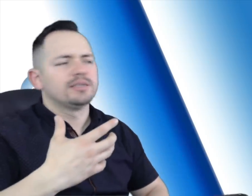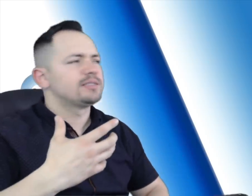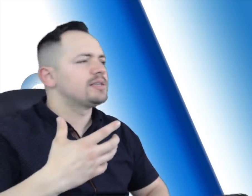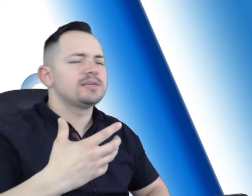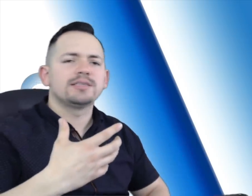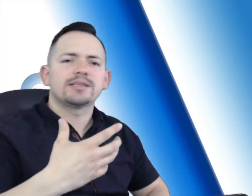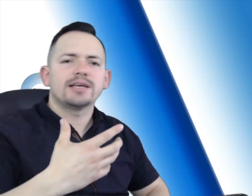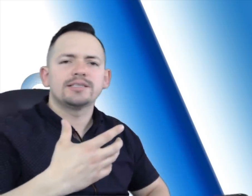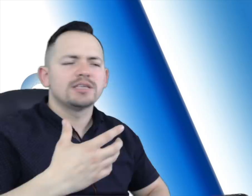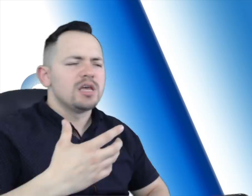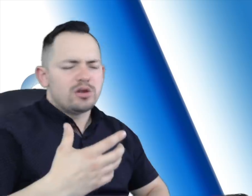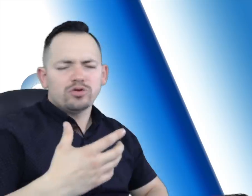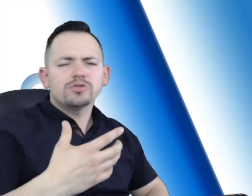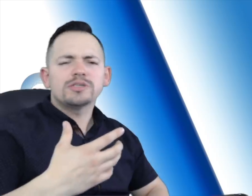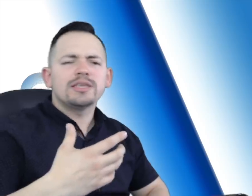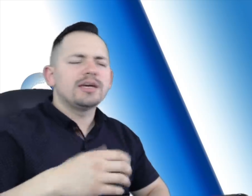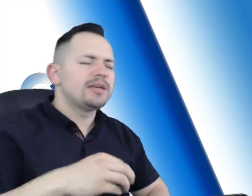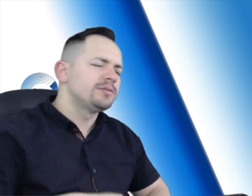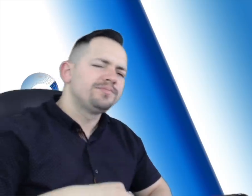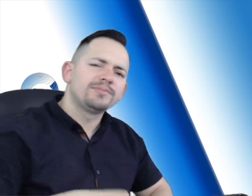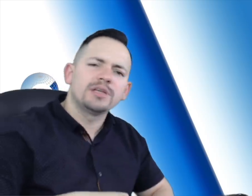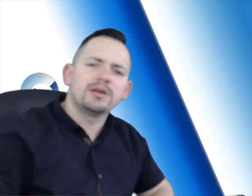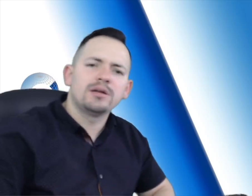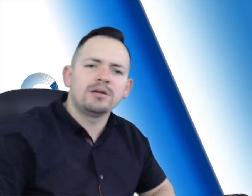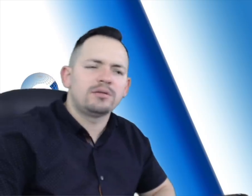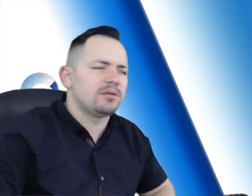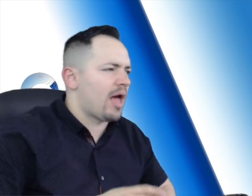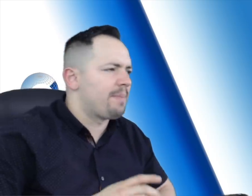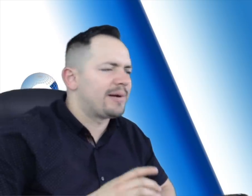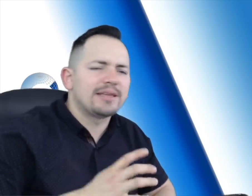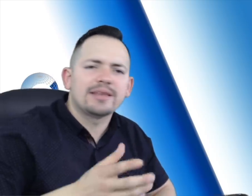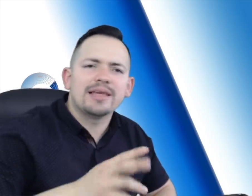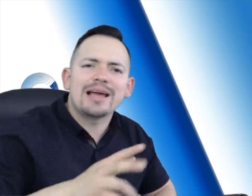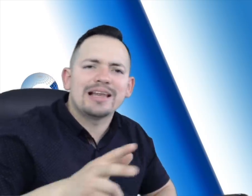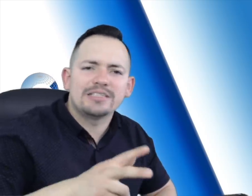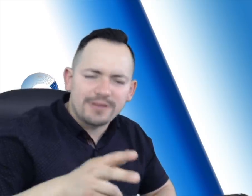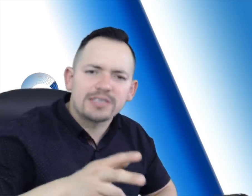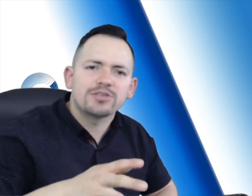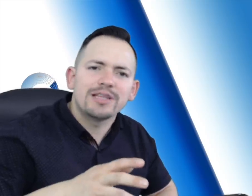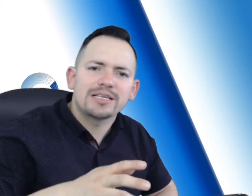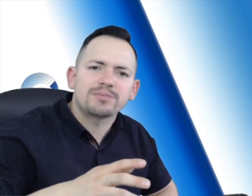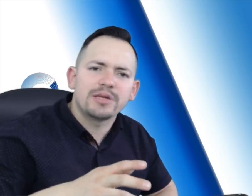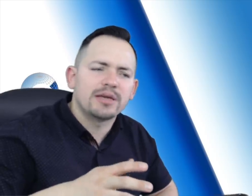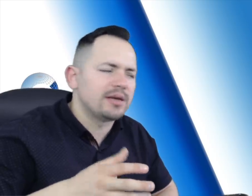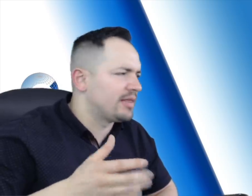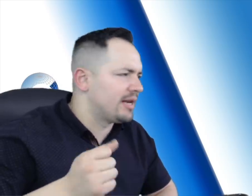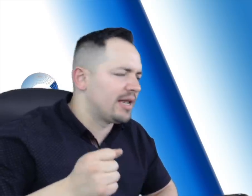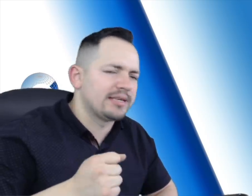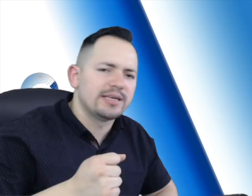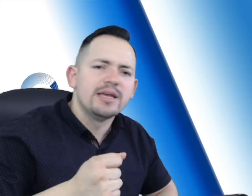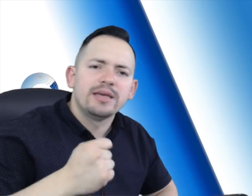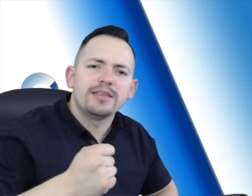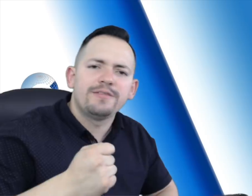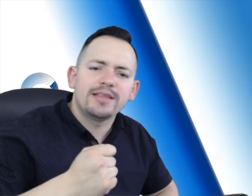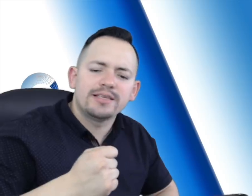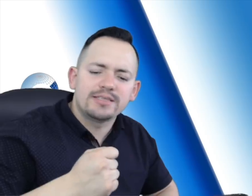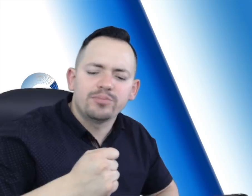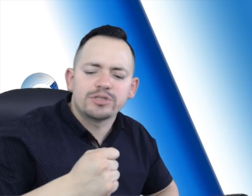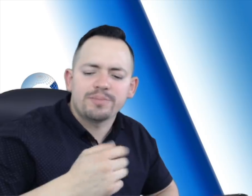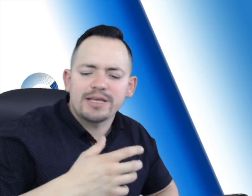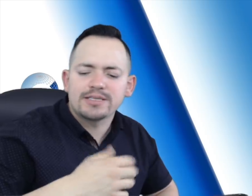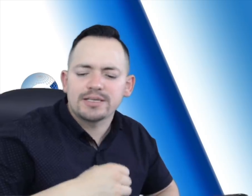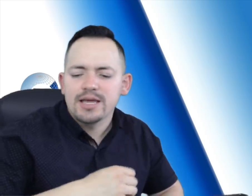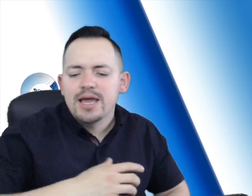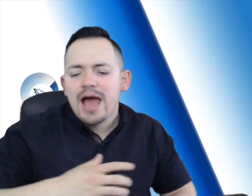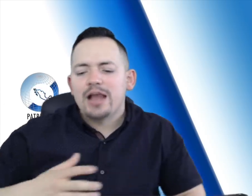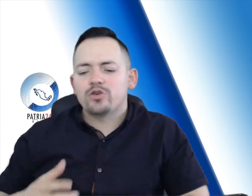todas estas desgracias no sucedían a partir de la clasificación de las diferentes